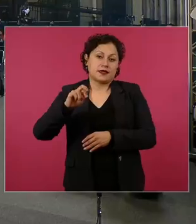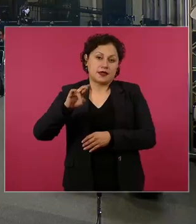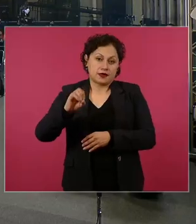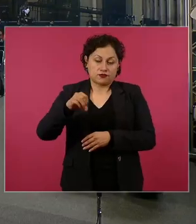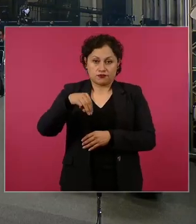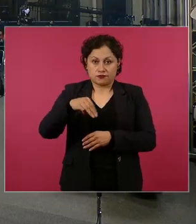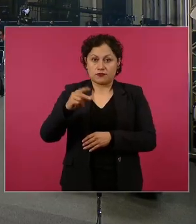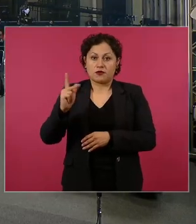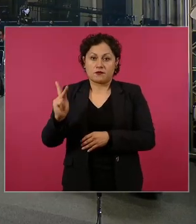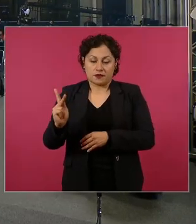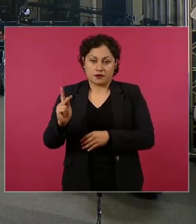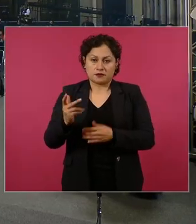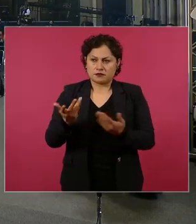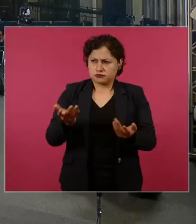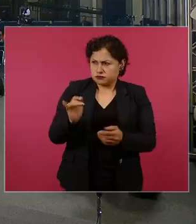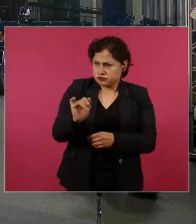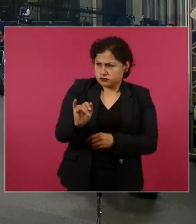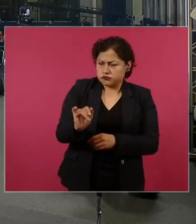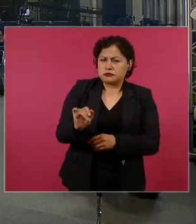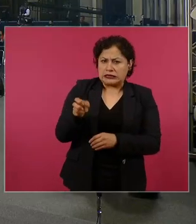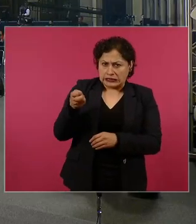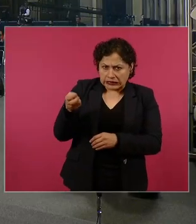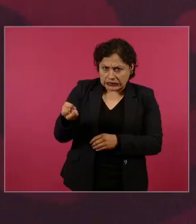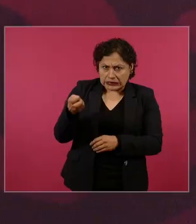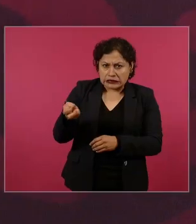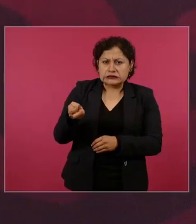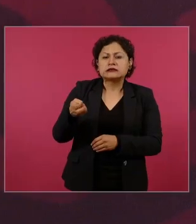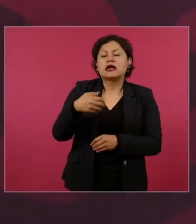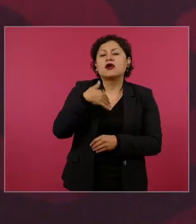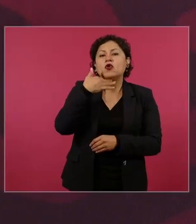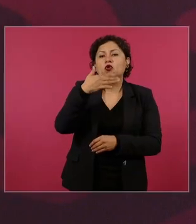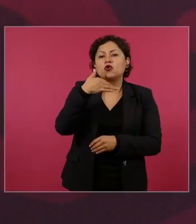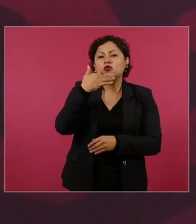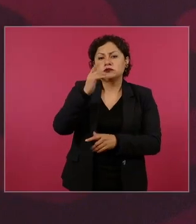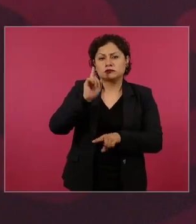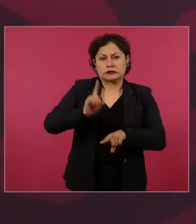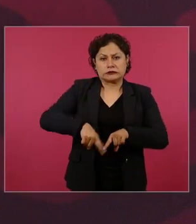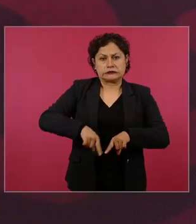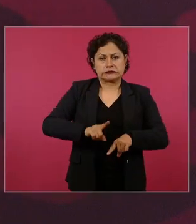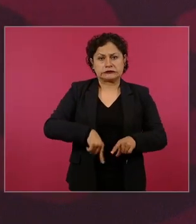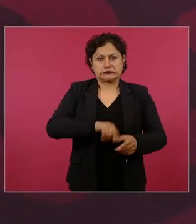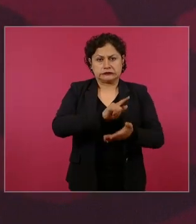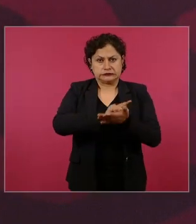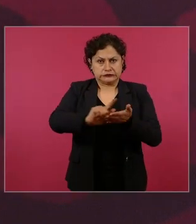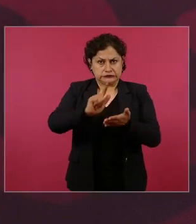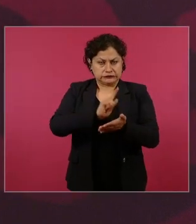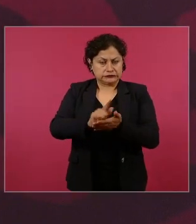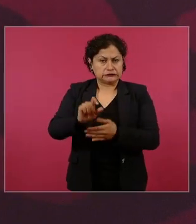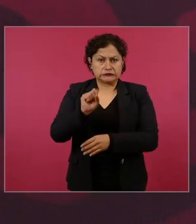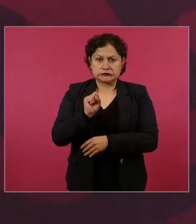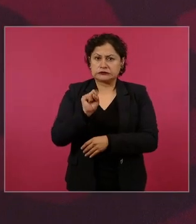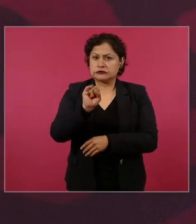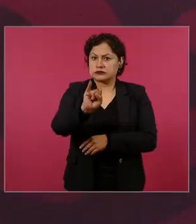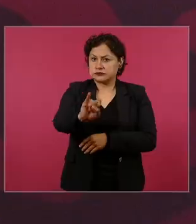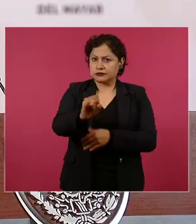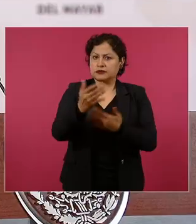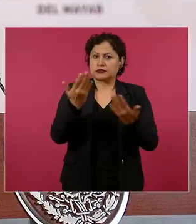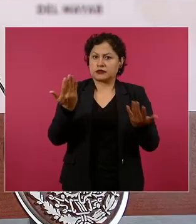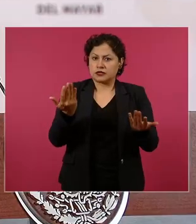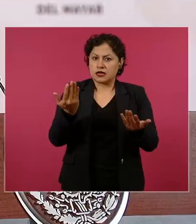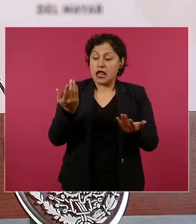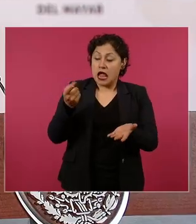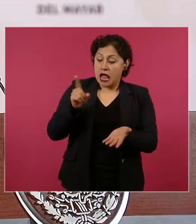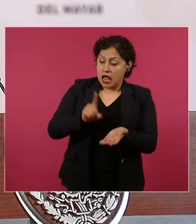limpiar de corrupción. Y buenos ministerios públicos